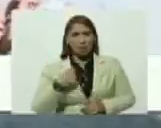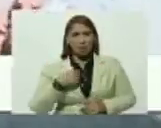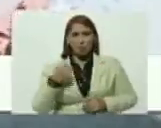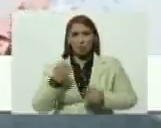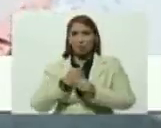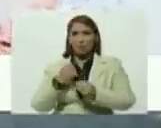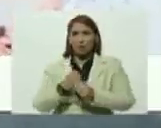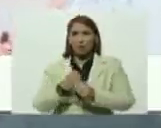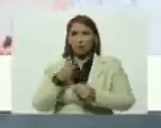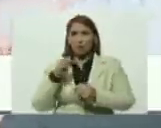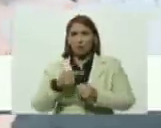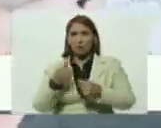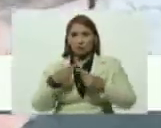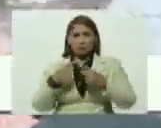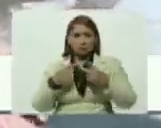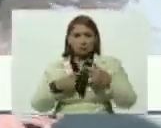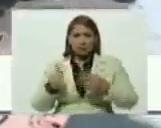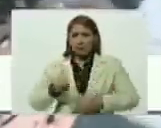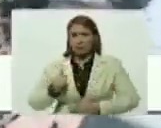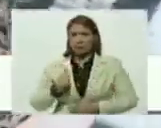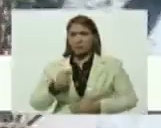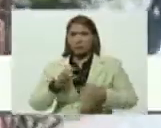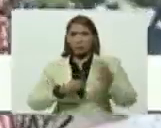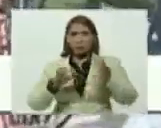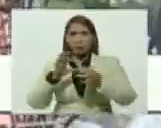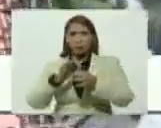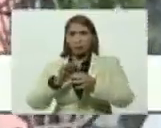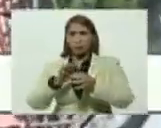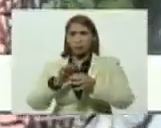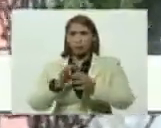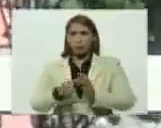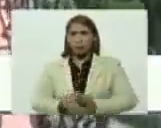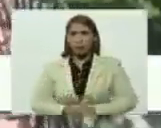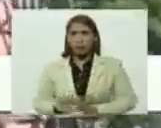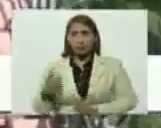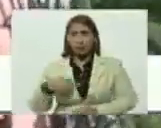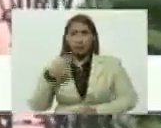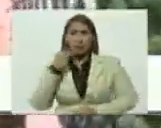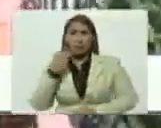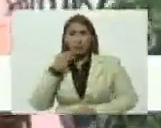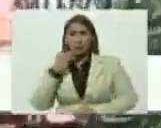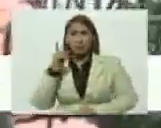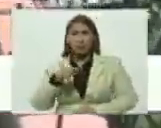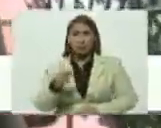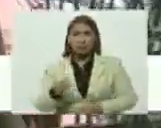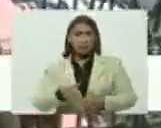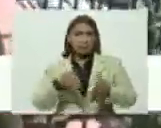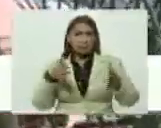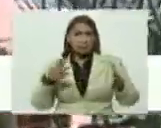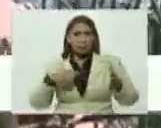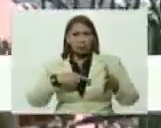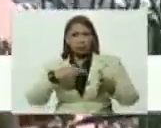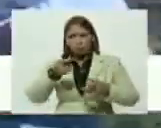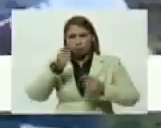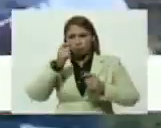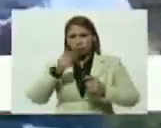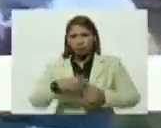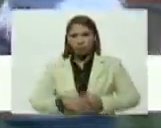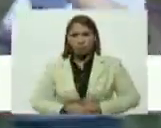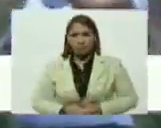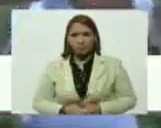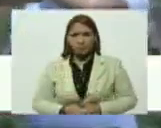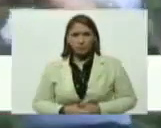como cabillera, armado de acero. Hemos tenido una experiencia increíble, hemos aprendido,